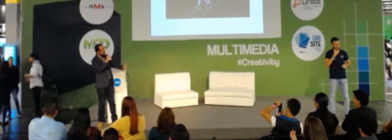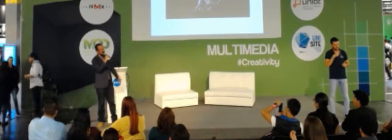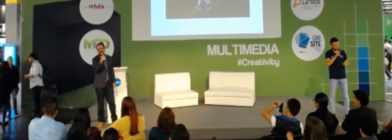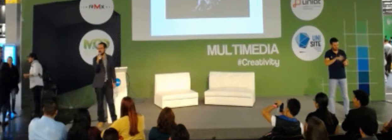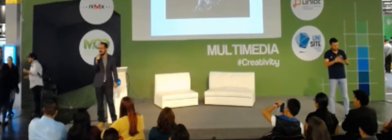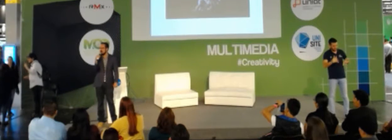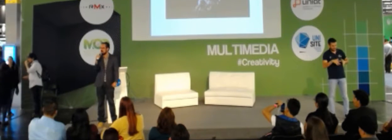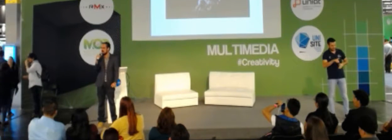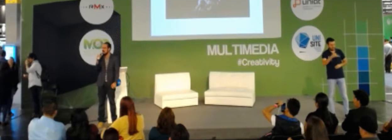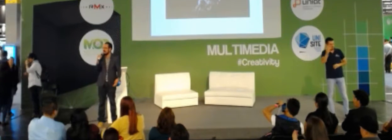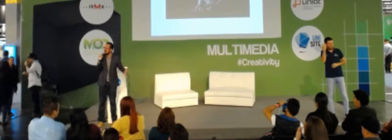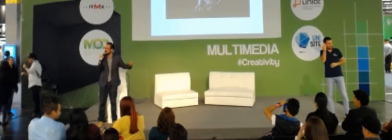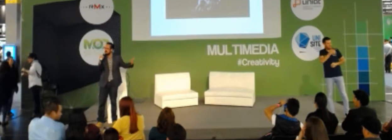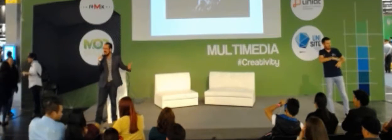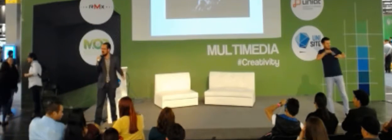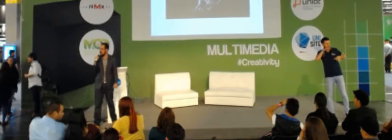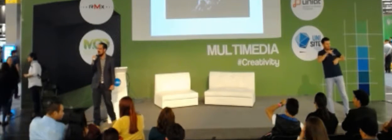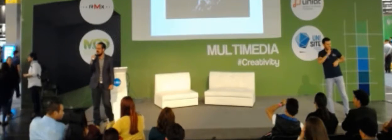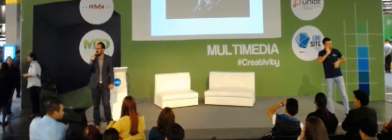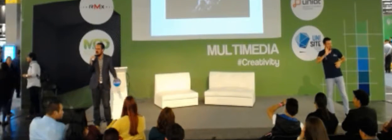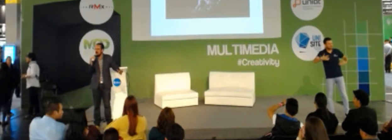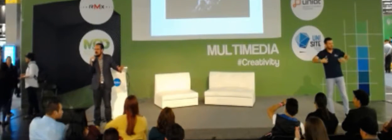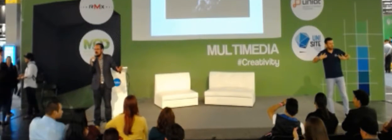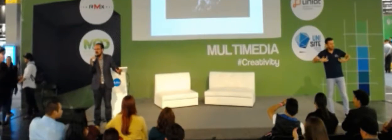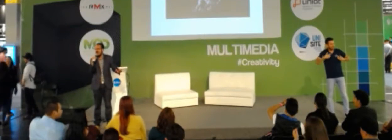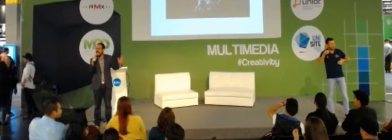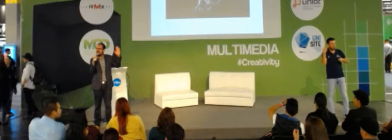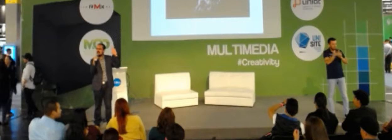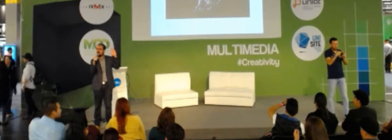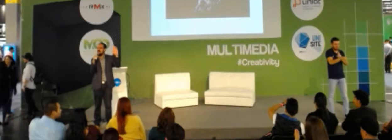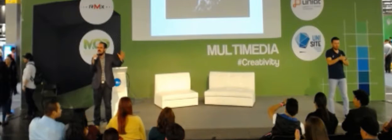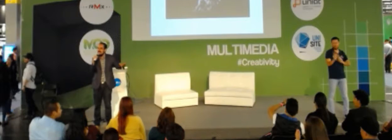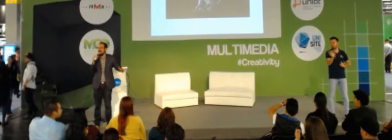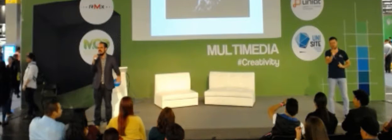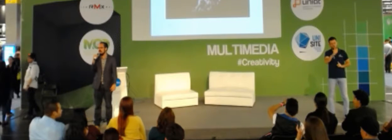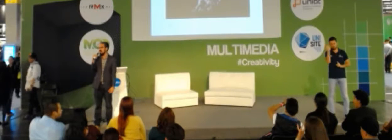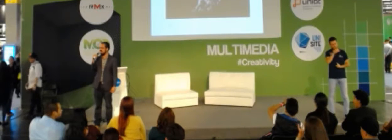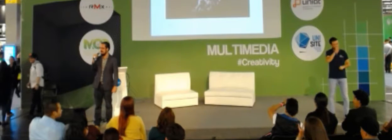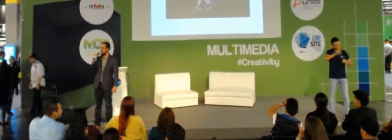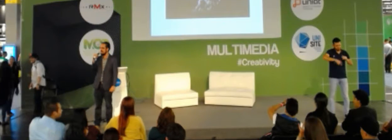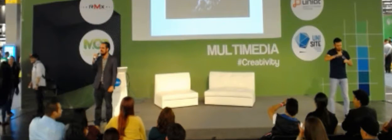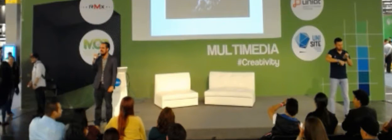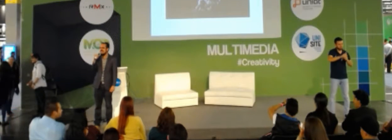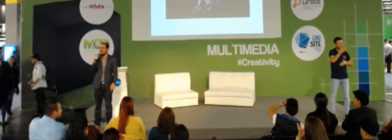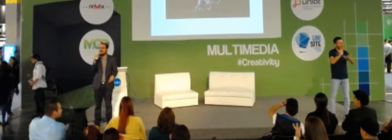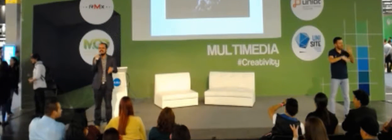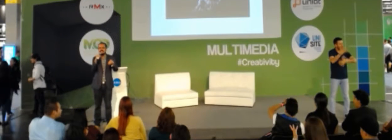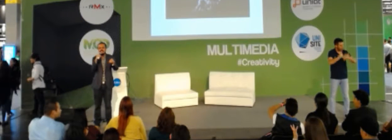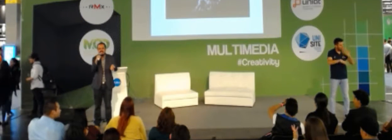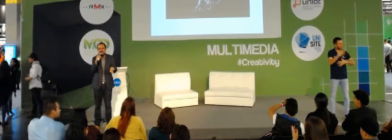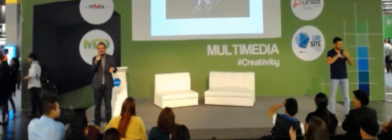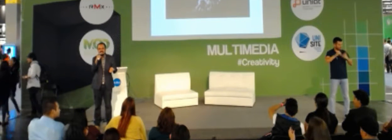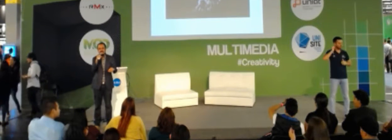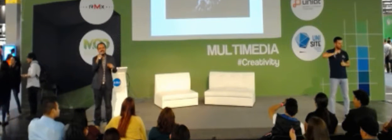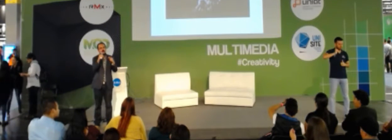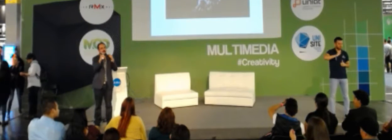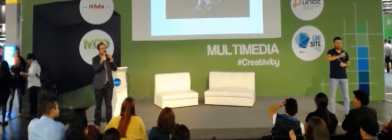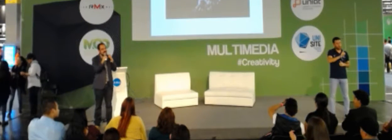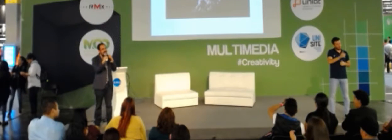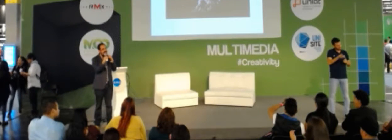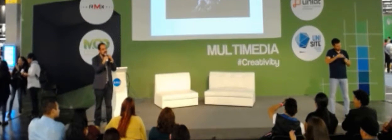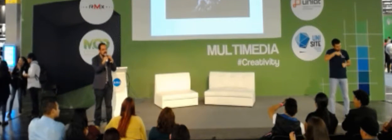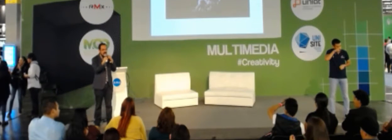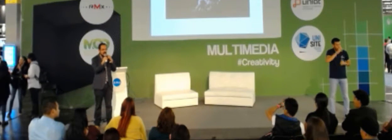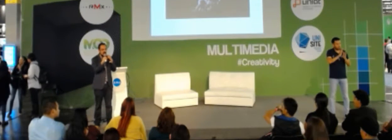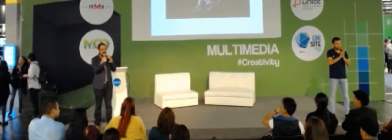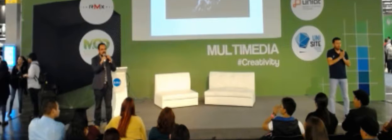ve que mueva sus manos! Parece un chango. No. Hay que prohibir la lengua de señas y hay que exigirles que aprendan a